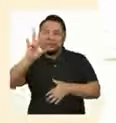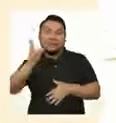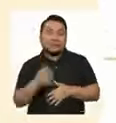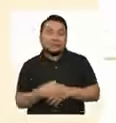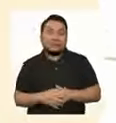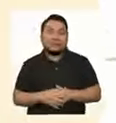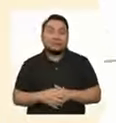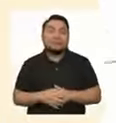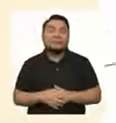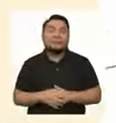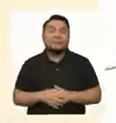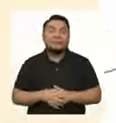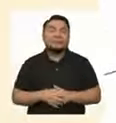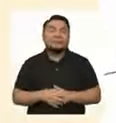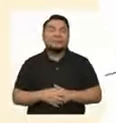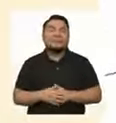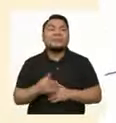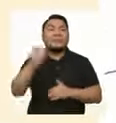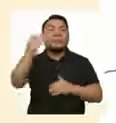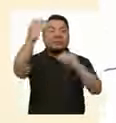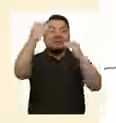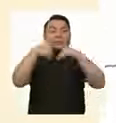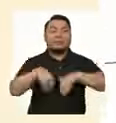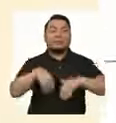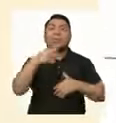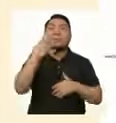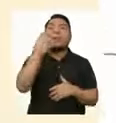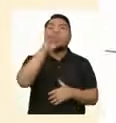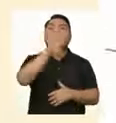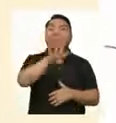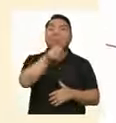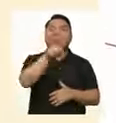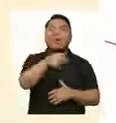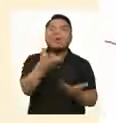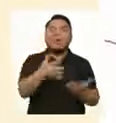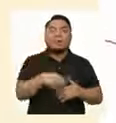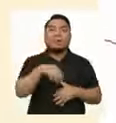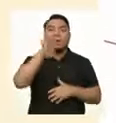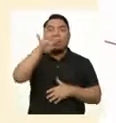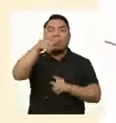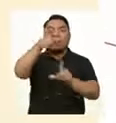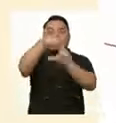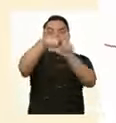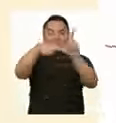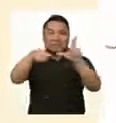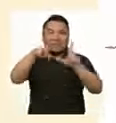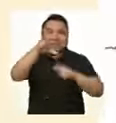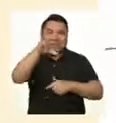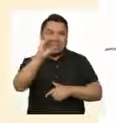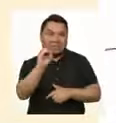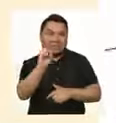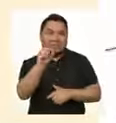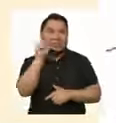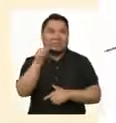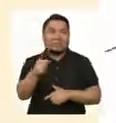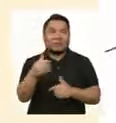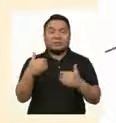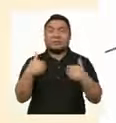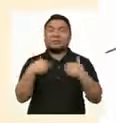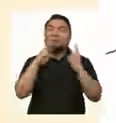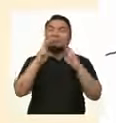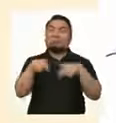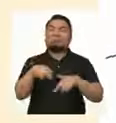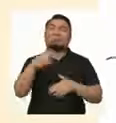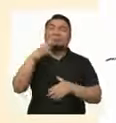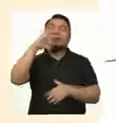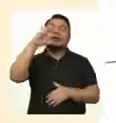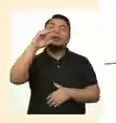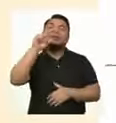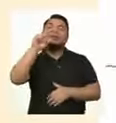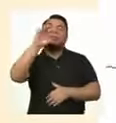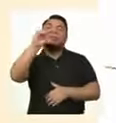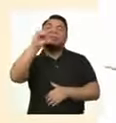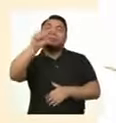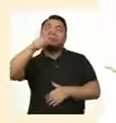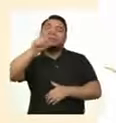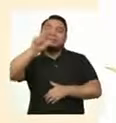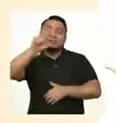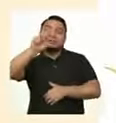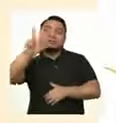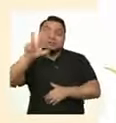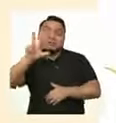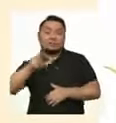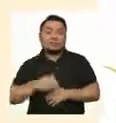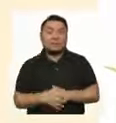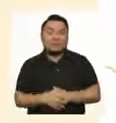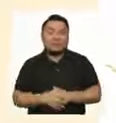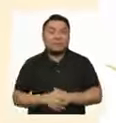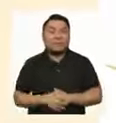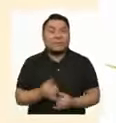0,17 centésimos. La frecuencia relativa es 4 entre 30, teniendo como resultado 13 centésimos.